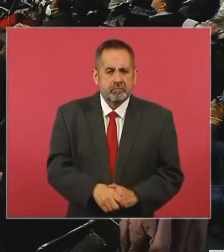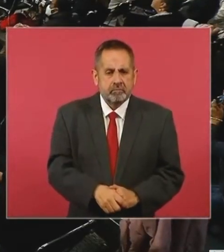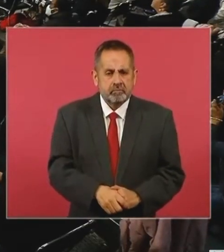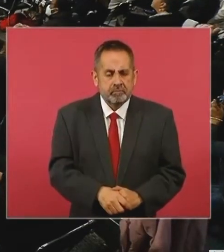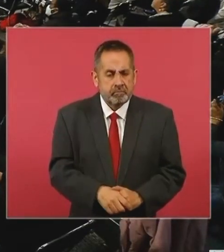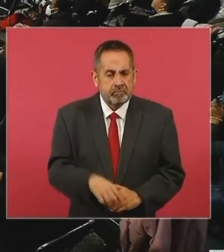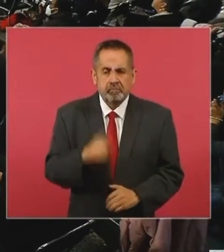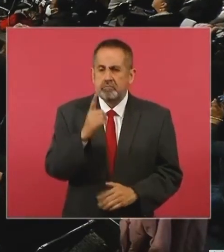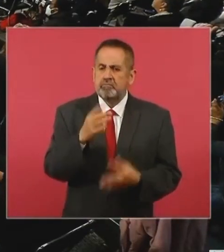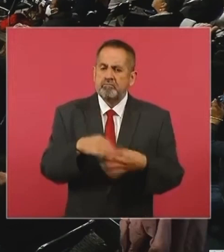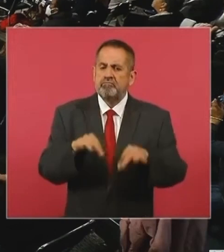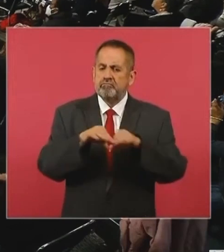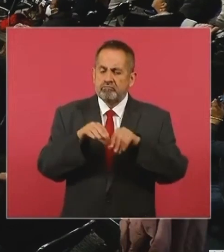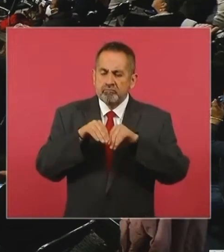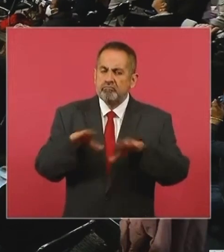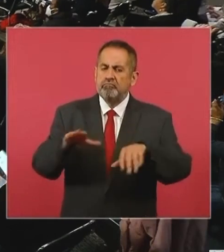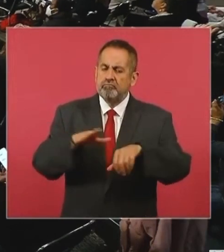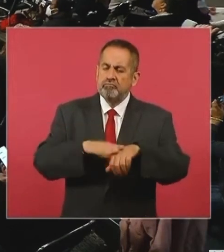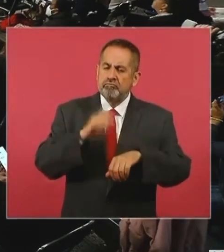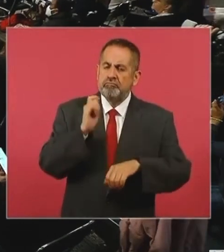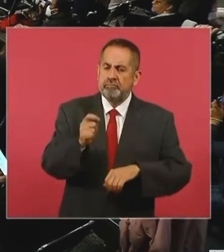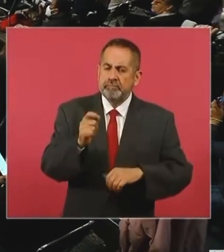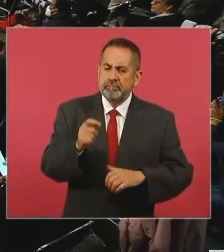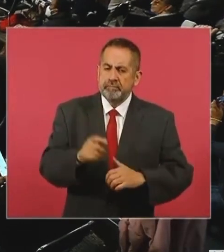sería importante